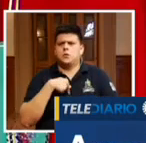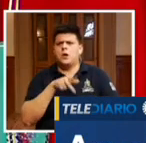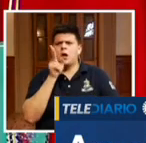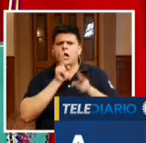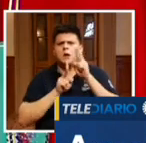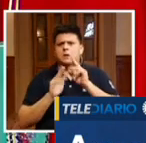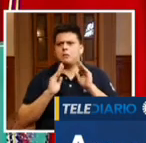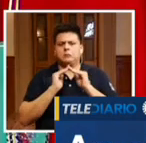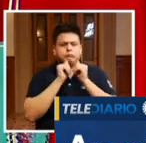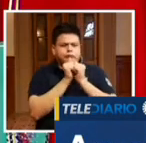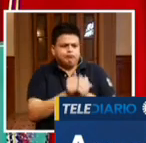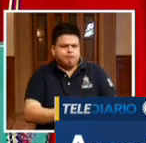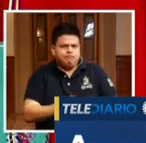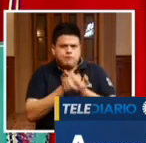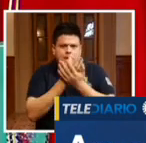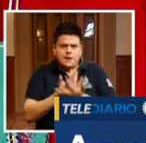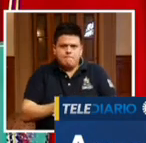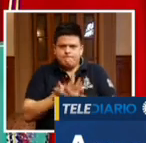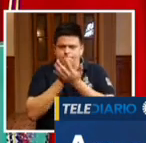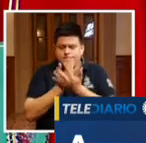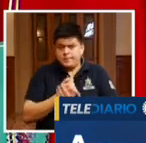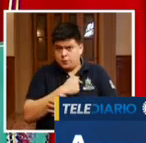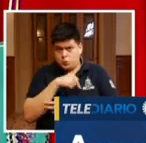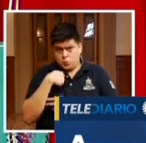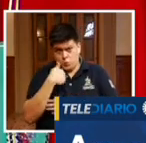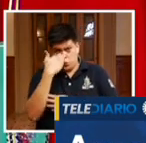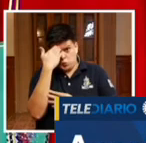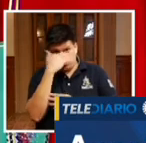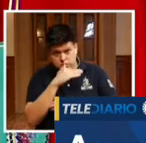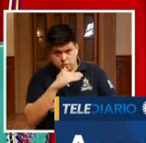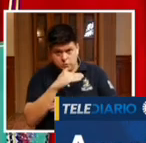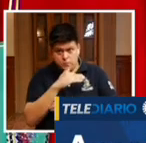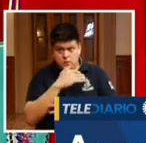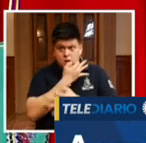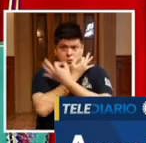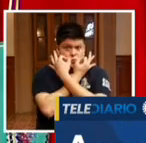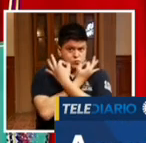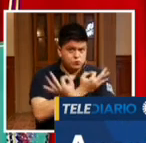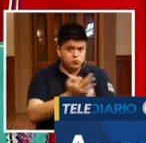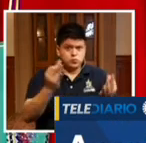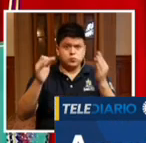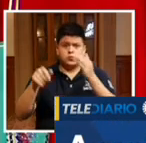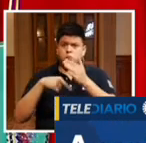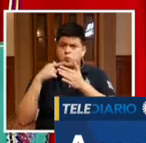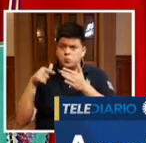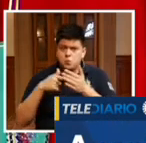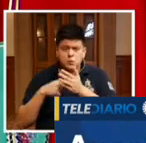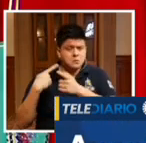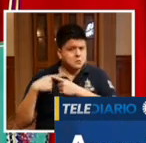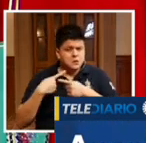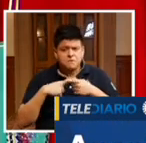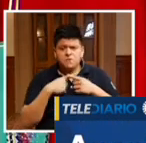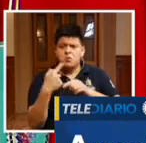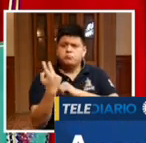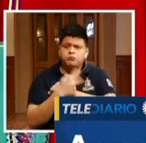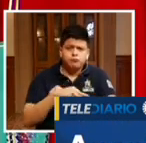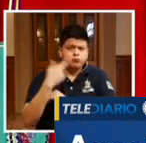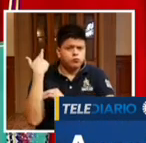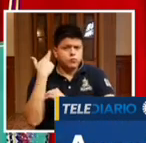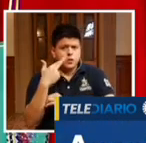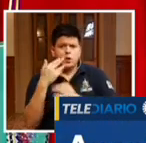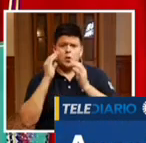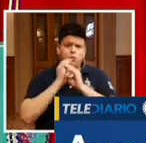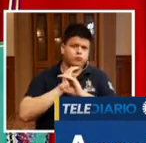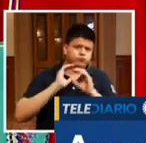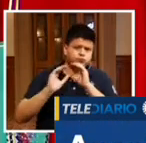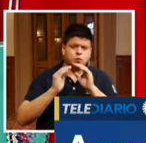casa. Sabemos que a través de todos los medios de comunicación y de todo lo que las personas informan a